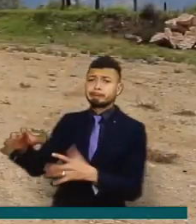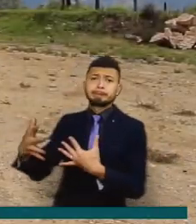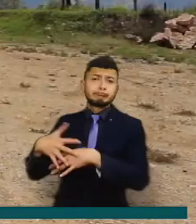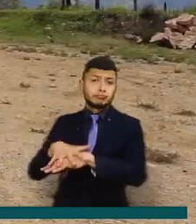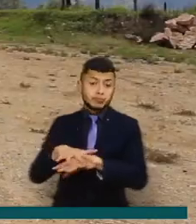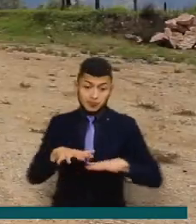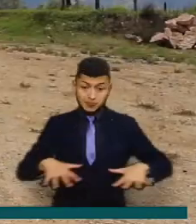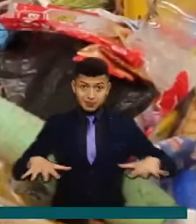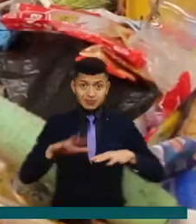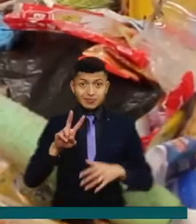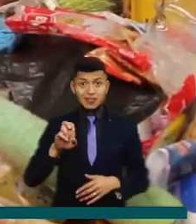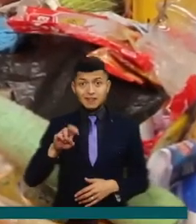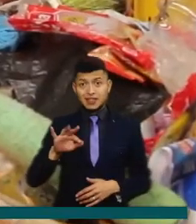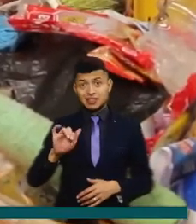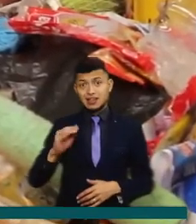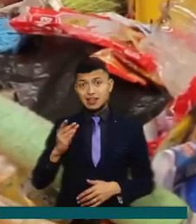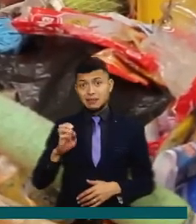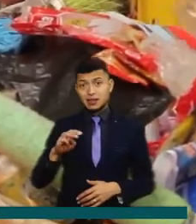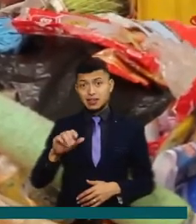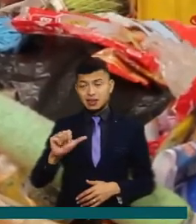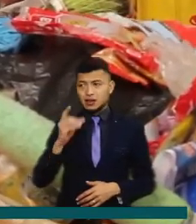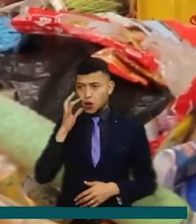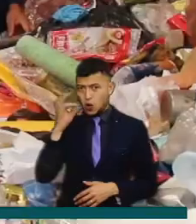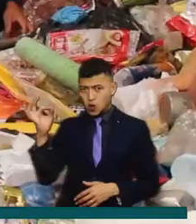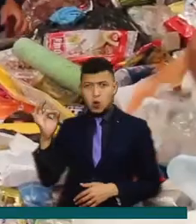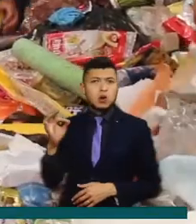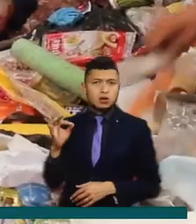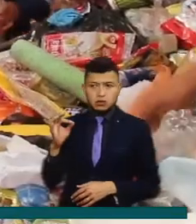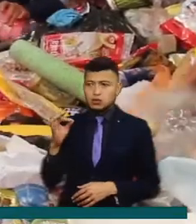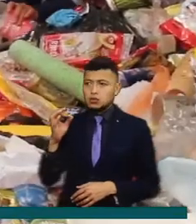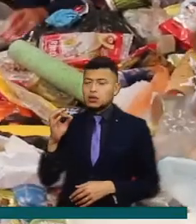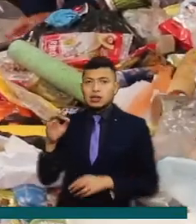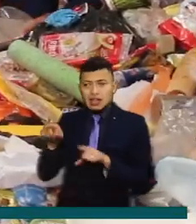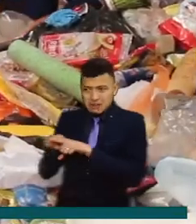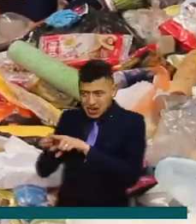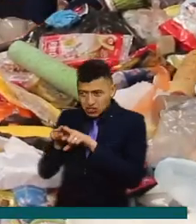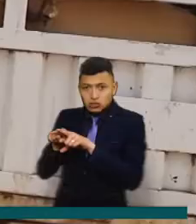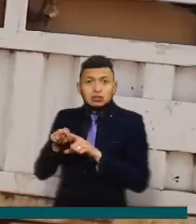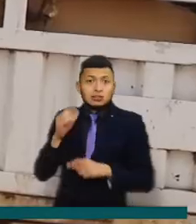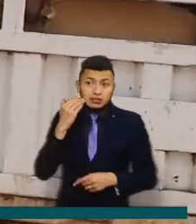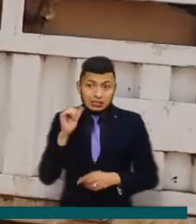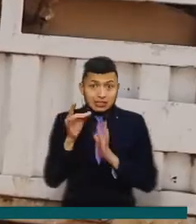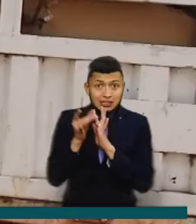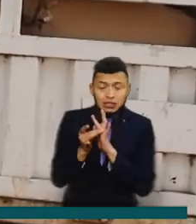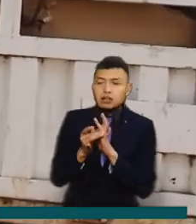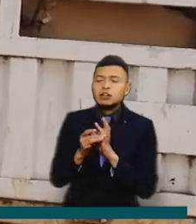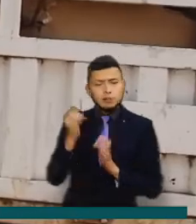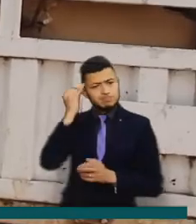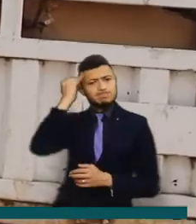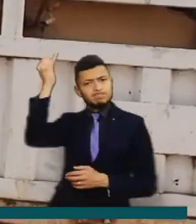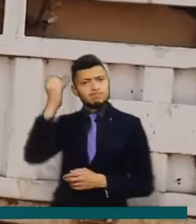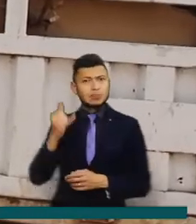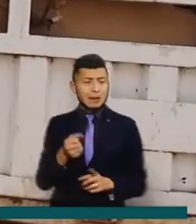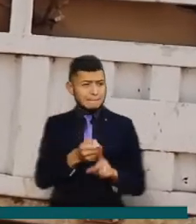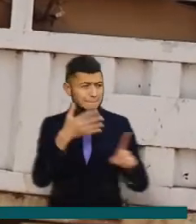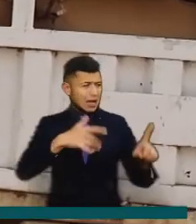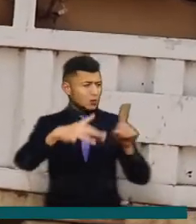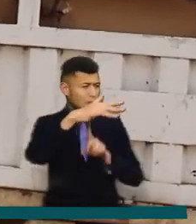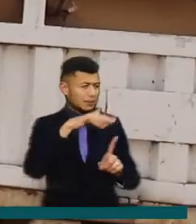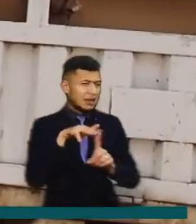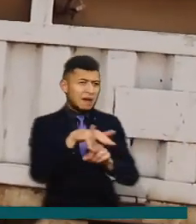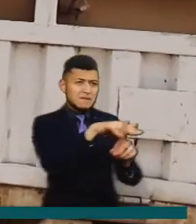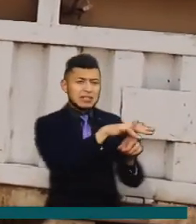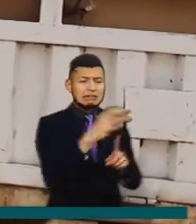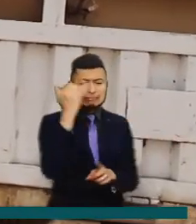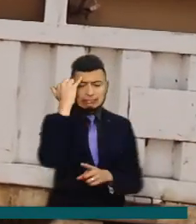ante esta situación, Mauricio Garay y sus hermanos, Nidia y Wilson, emprendieron la misión de minimizar el impacto ambiental que este tipo de